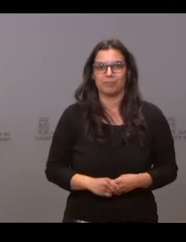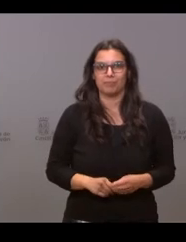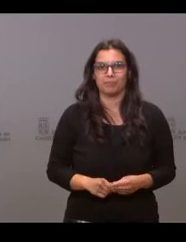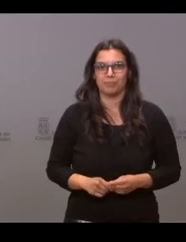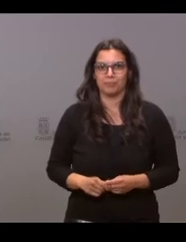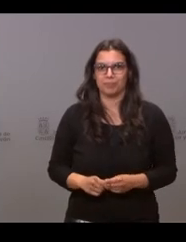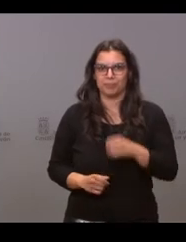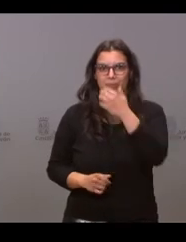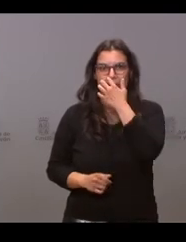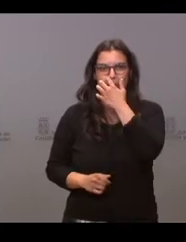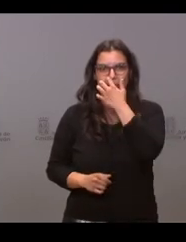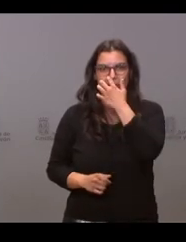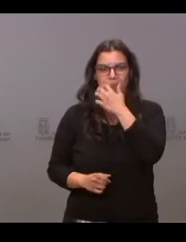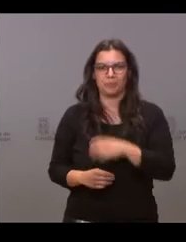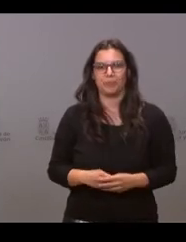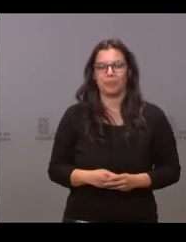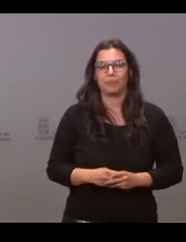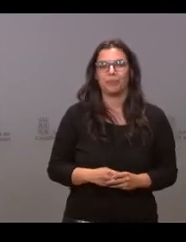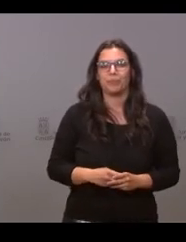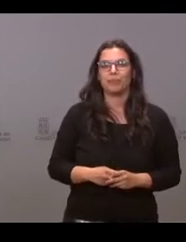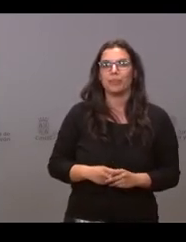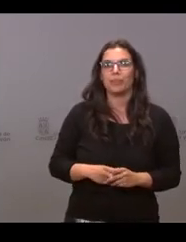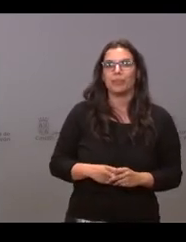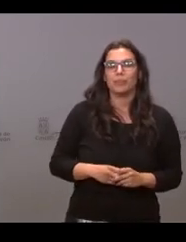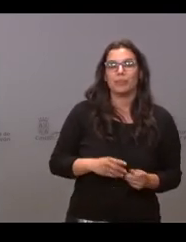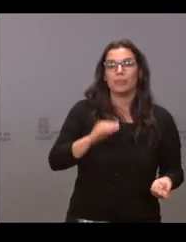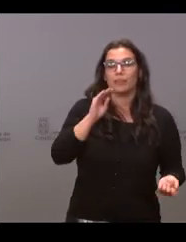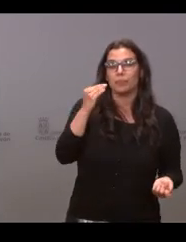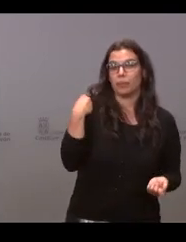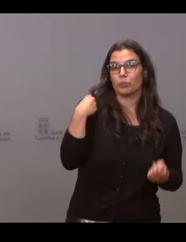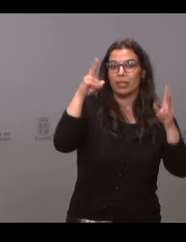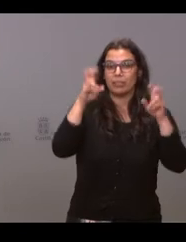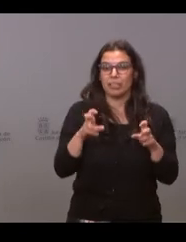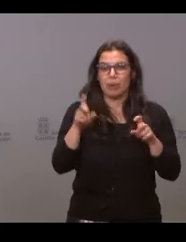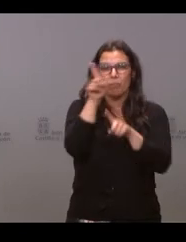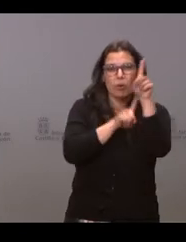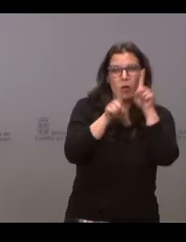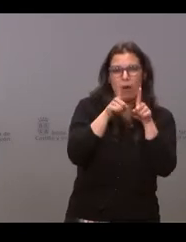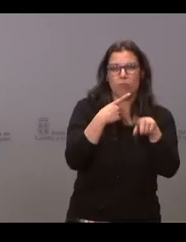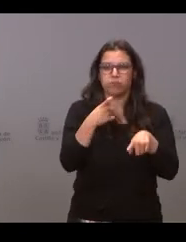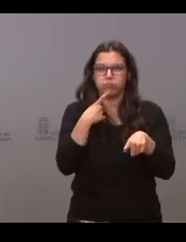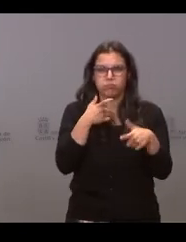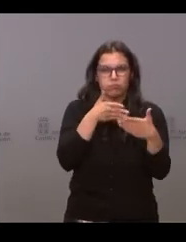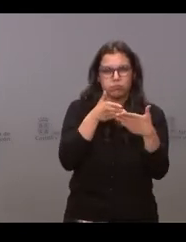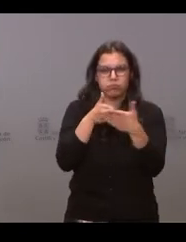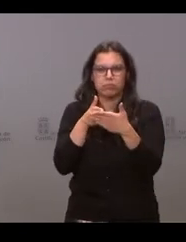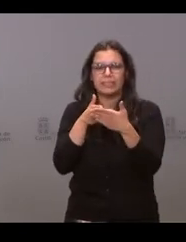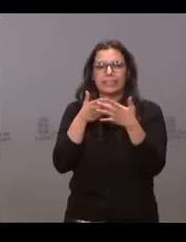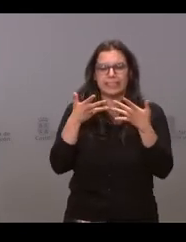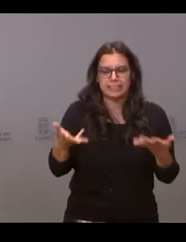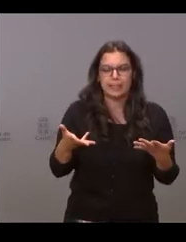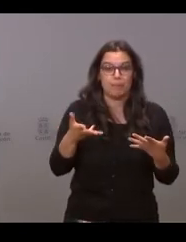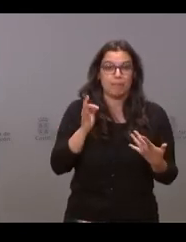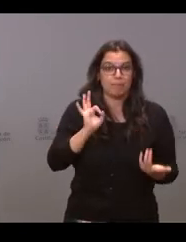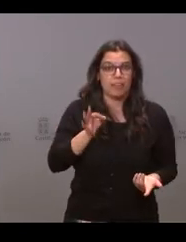pregunta sobre las turbulencias y las dificultades que creo que mencionaba la palabra también turbulencias es